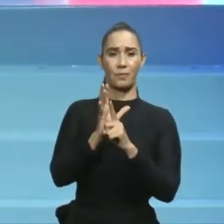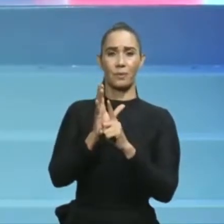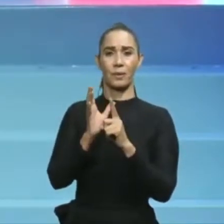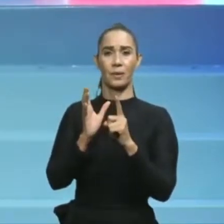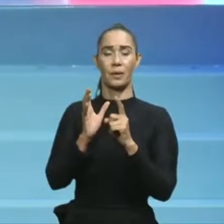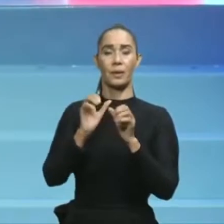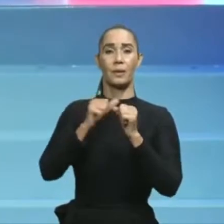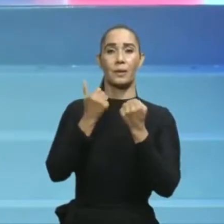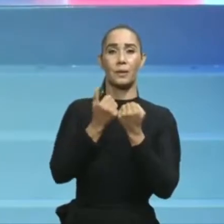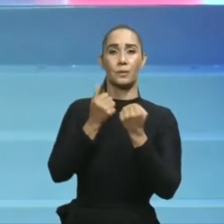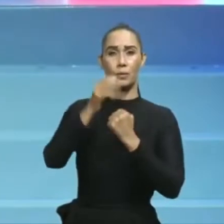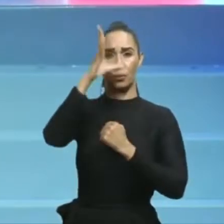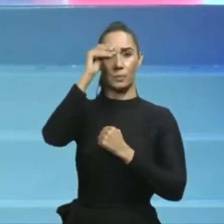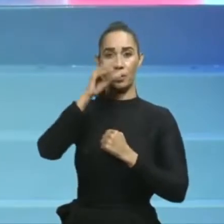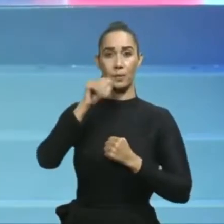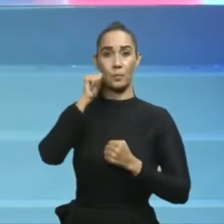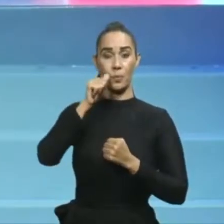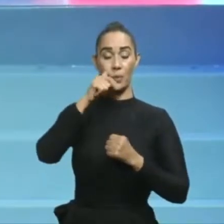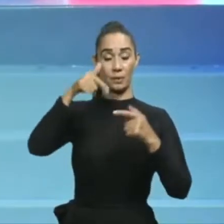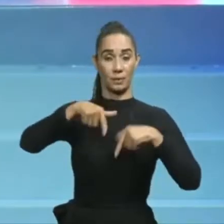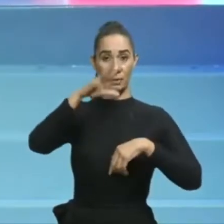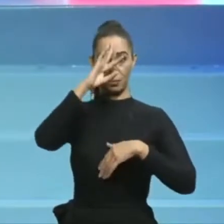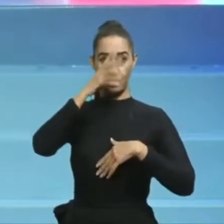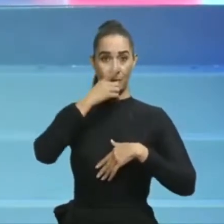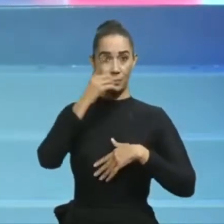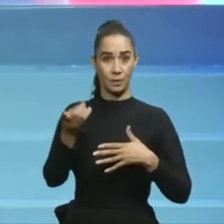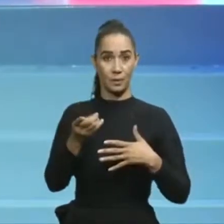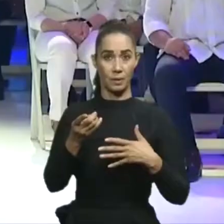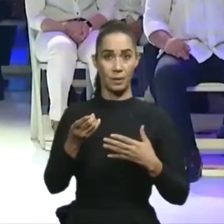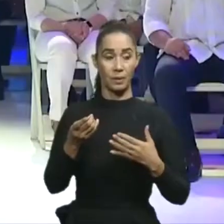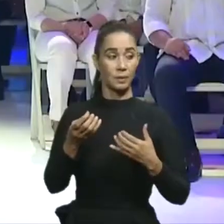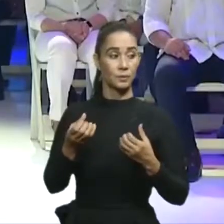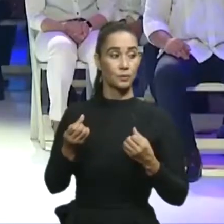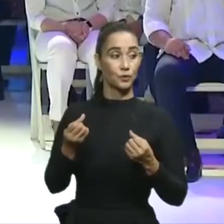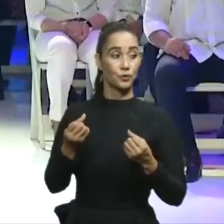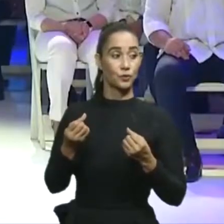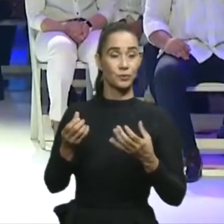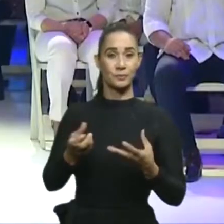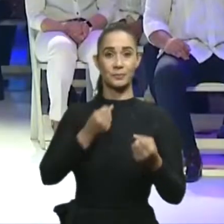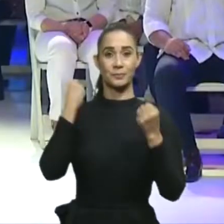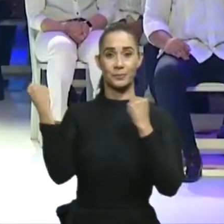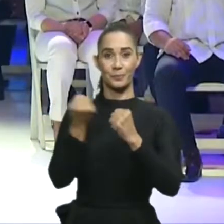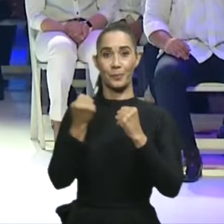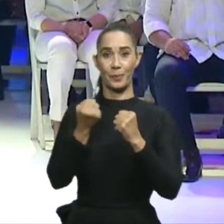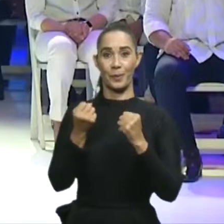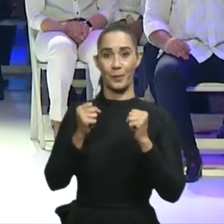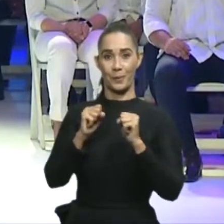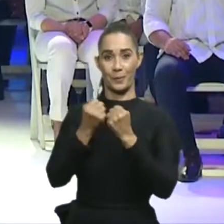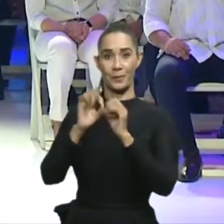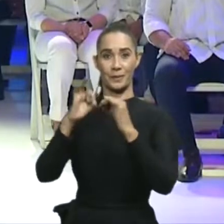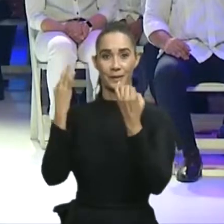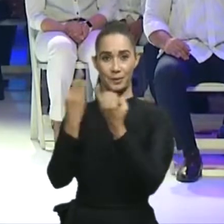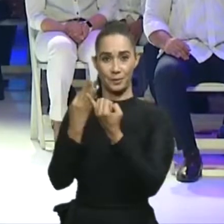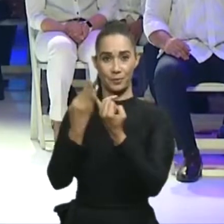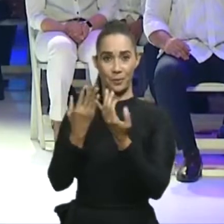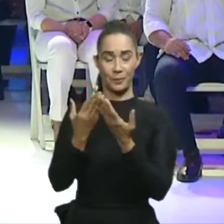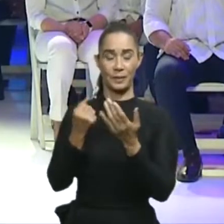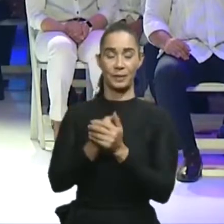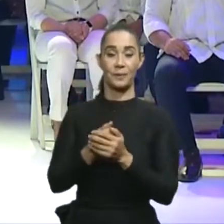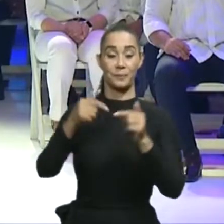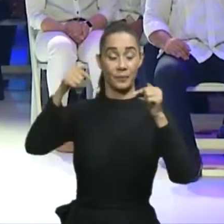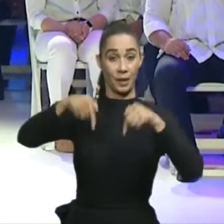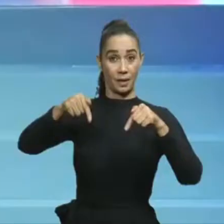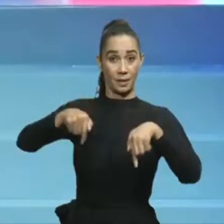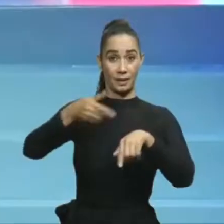de los hombres y mujeres honrados de nuestro país que con mucho esfuerzo trabajan cada día para mantener a sus familias en